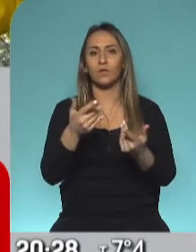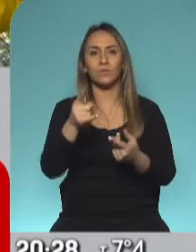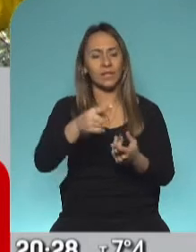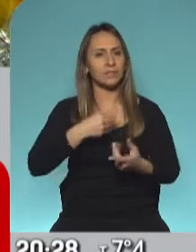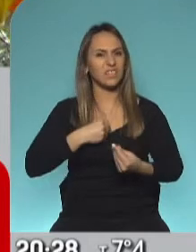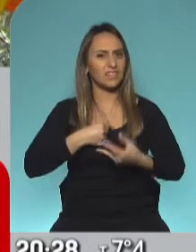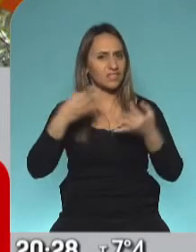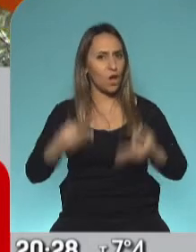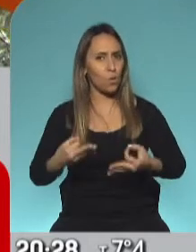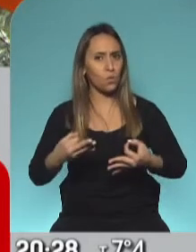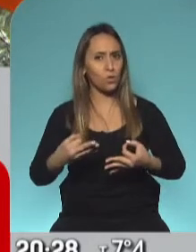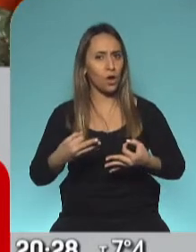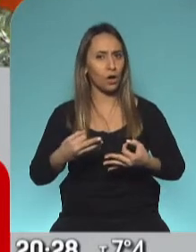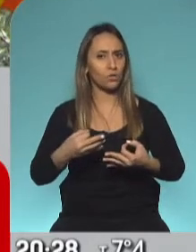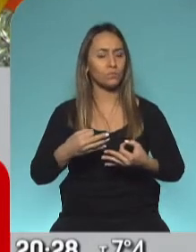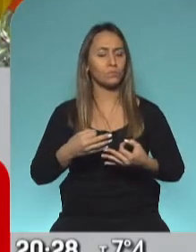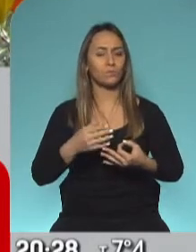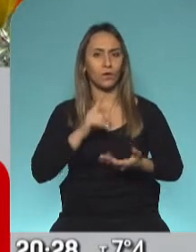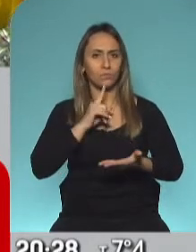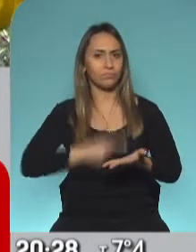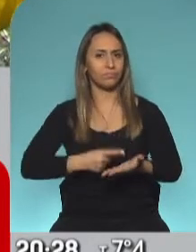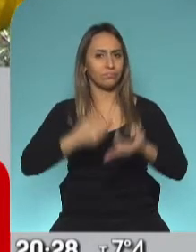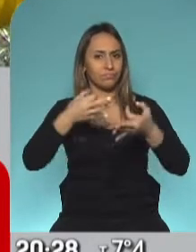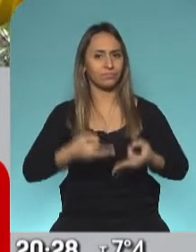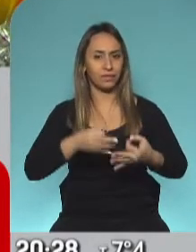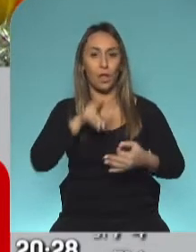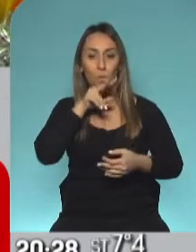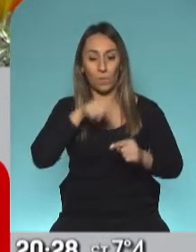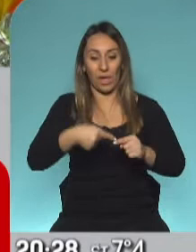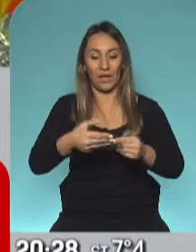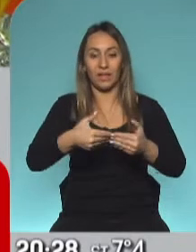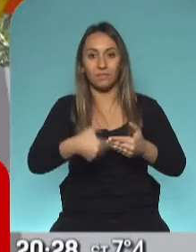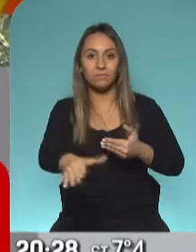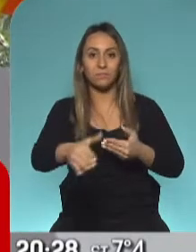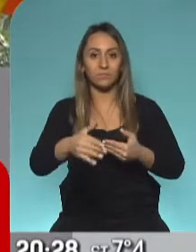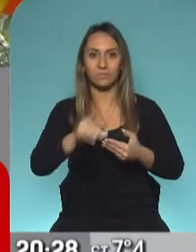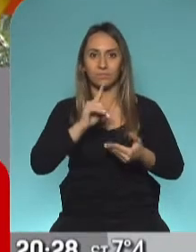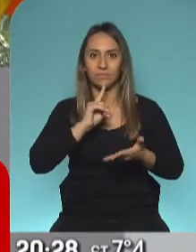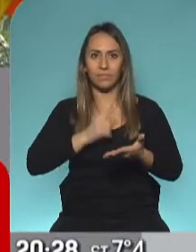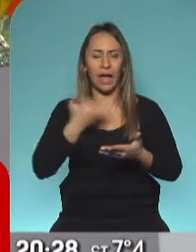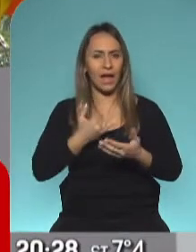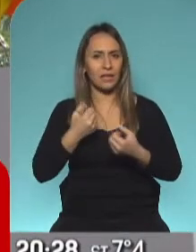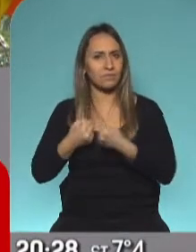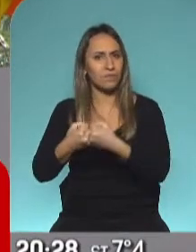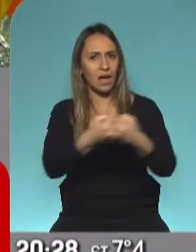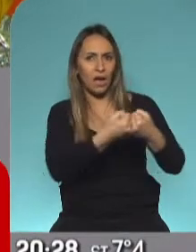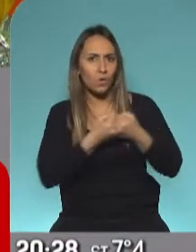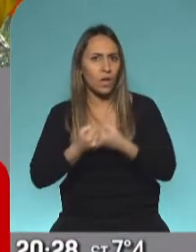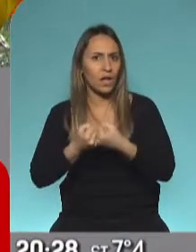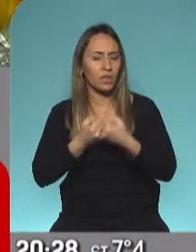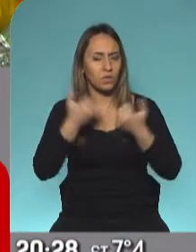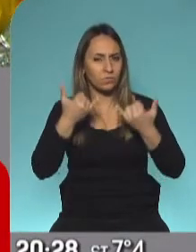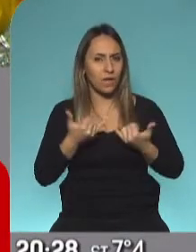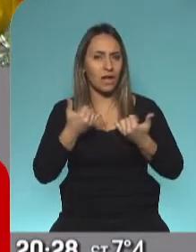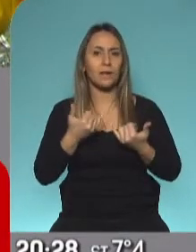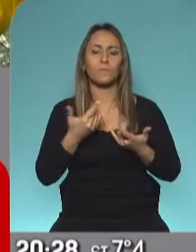con con decisión después de este viernes es decir si ya hay unanimidad si ya hay un entendimiento